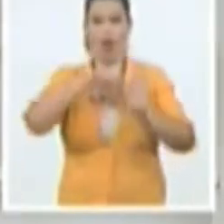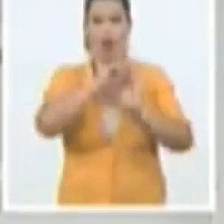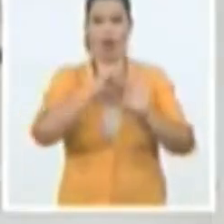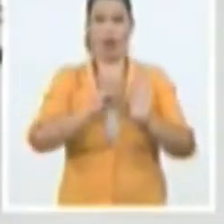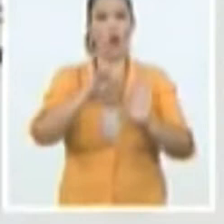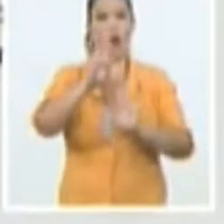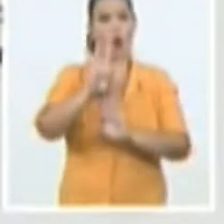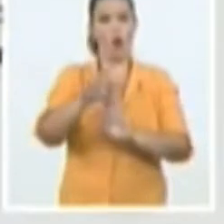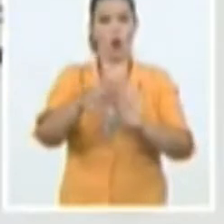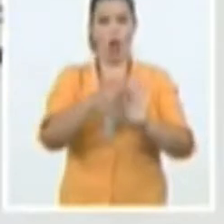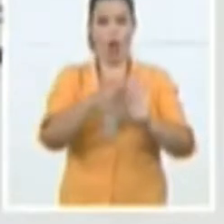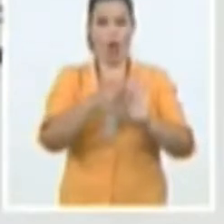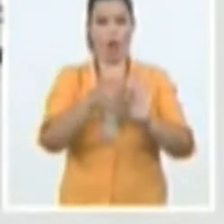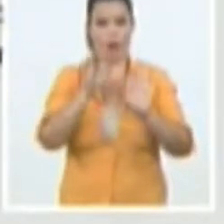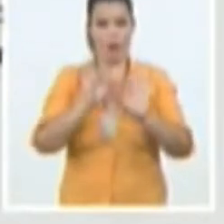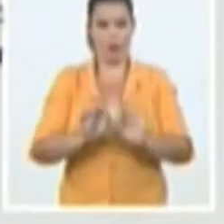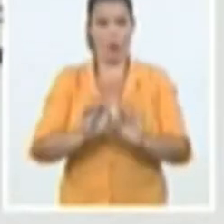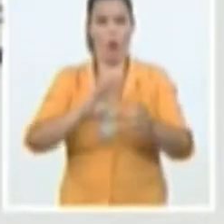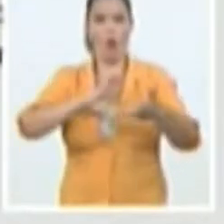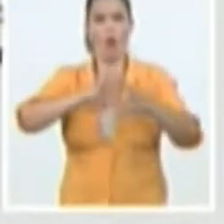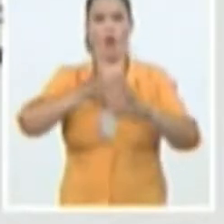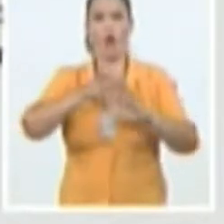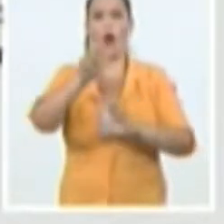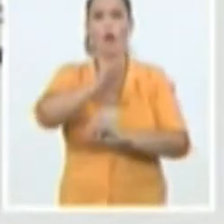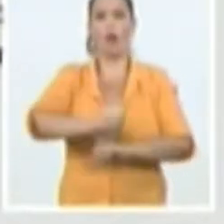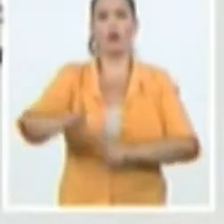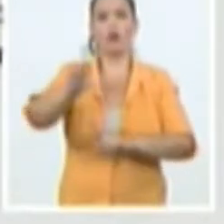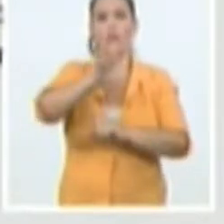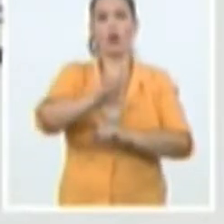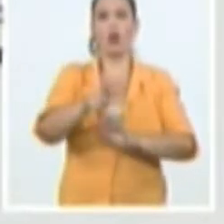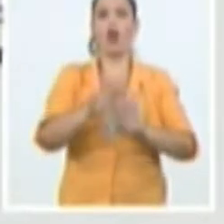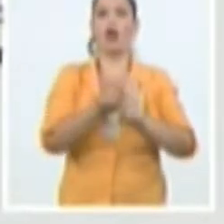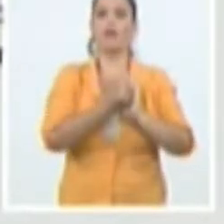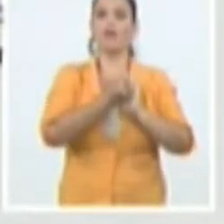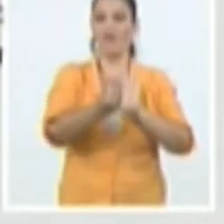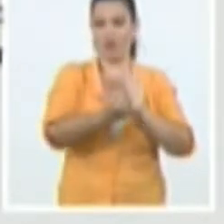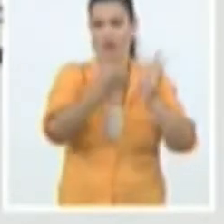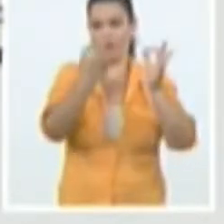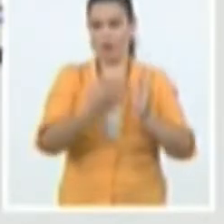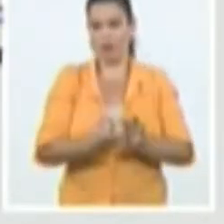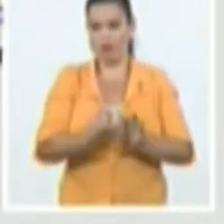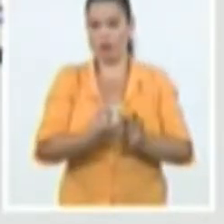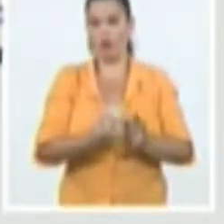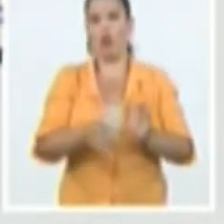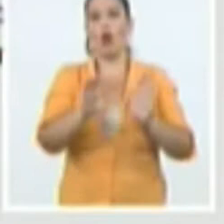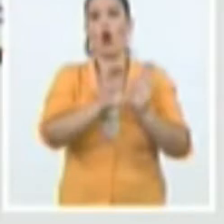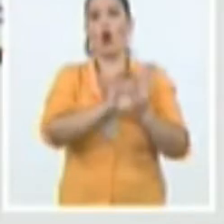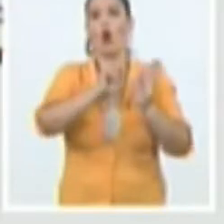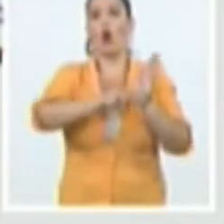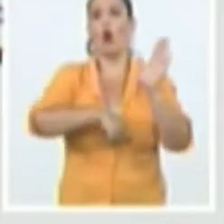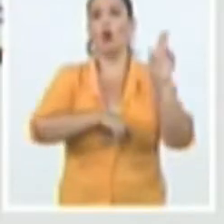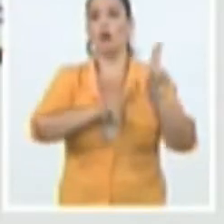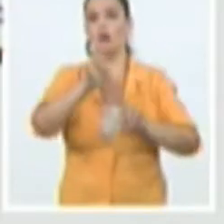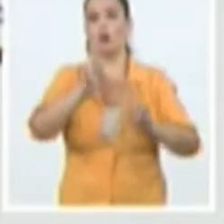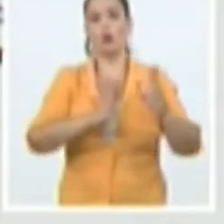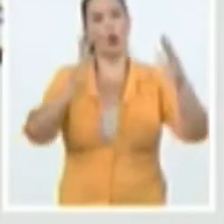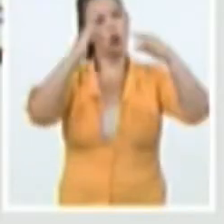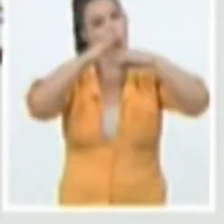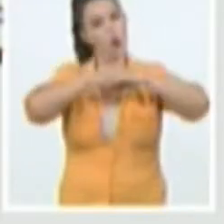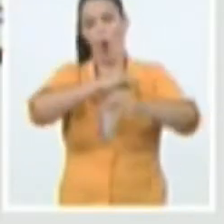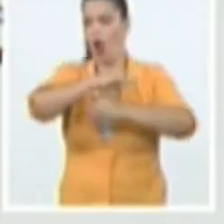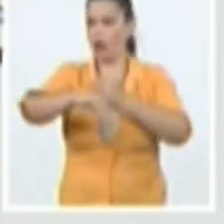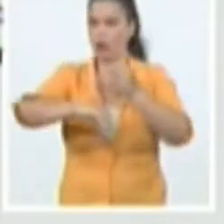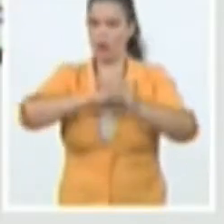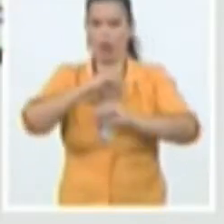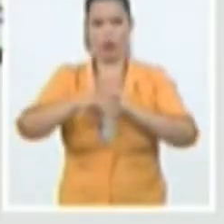sistema socialista que refrenda esta Constitución es irrevocable. Desde sus inicios